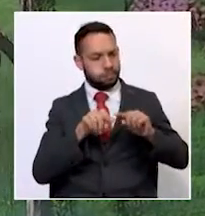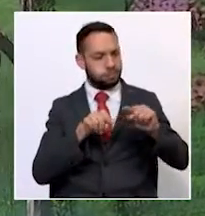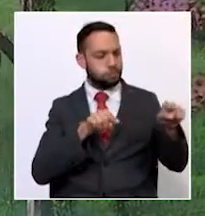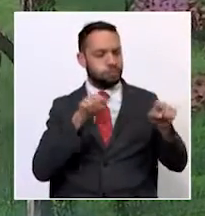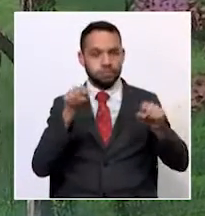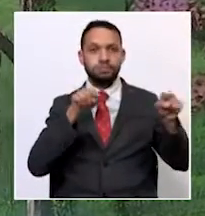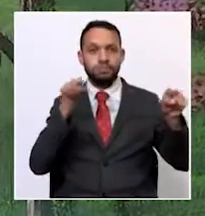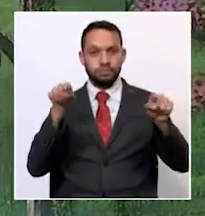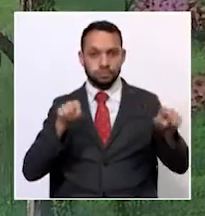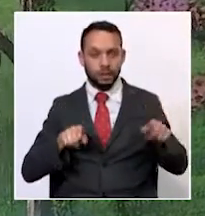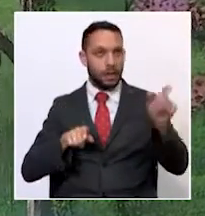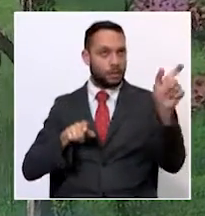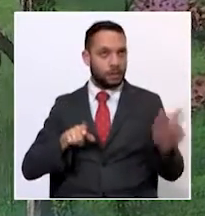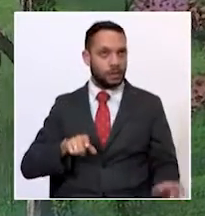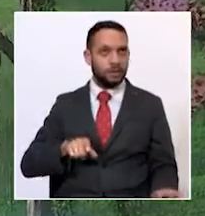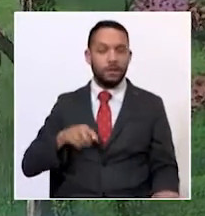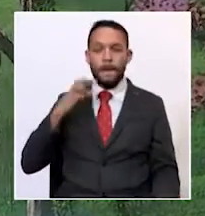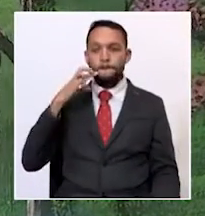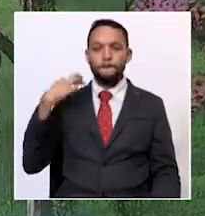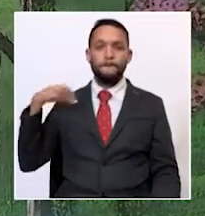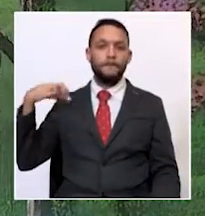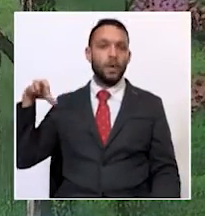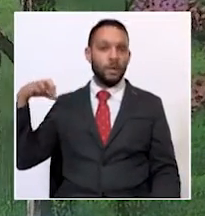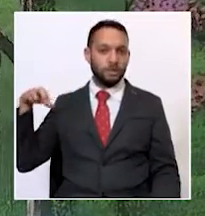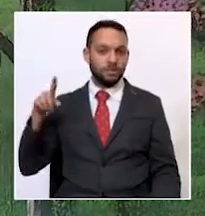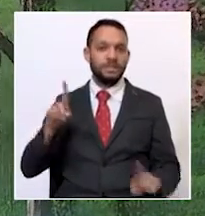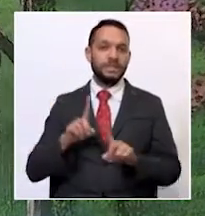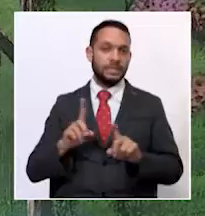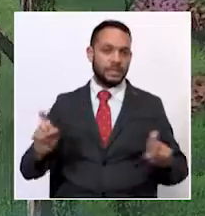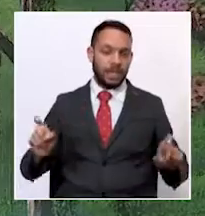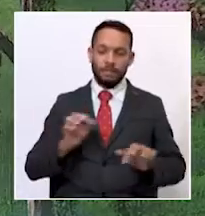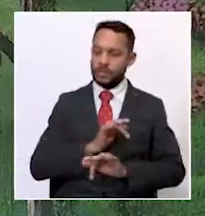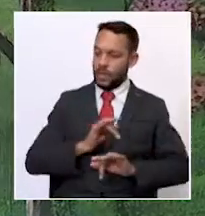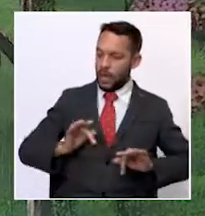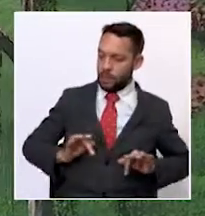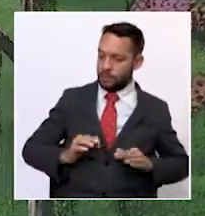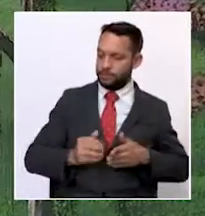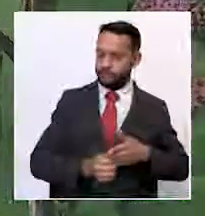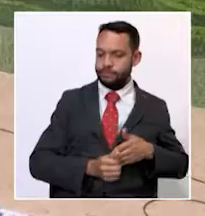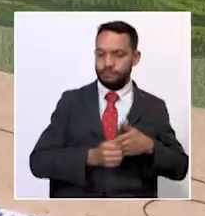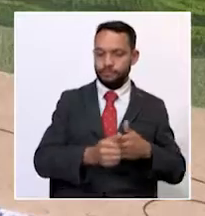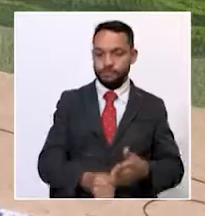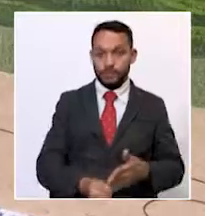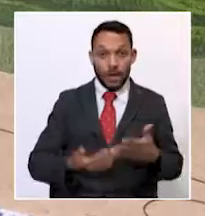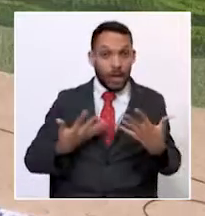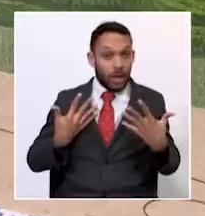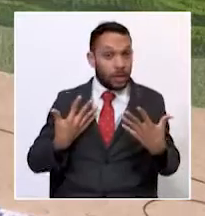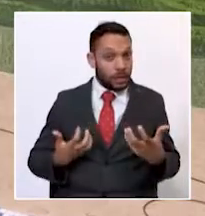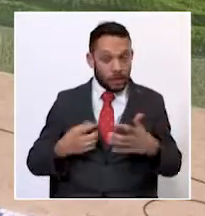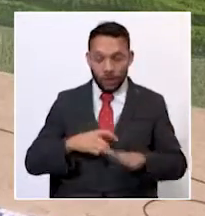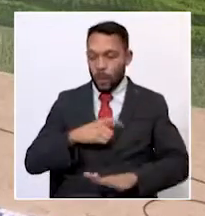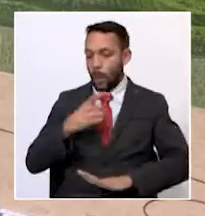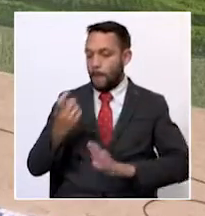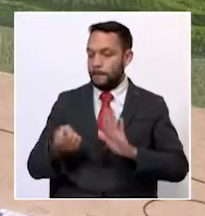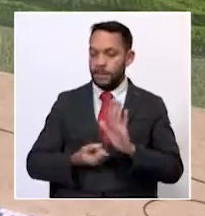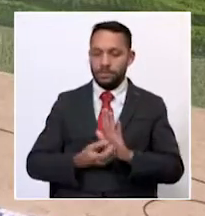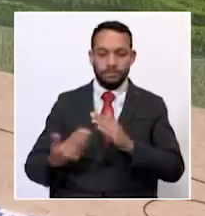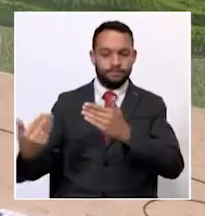personaje y una profesionalidad en el tipo de terapia que se está realizando, porque lo queremos hacer con absoluta